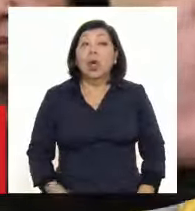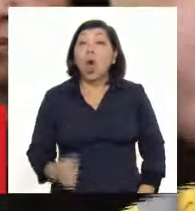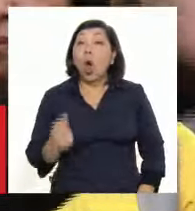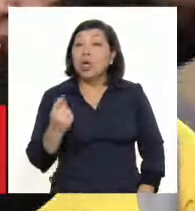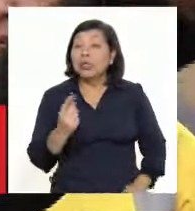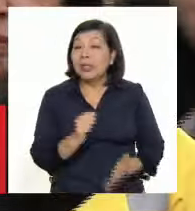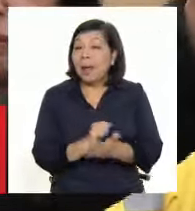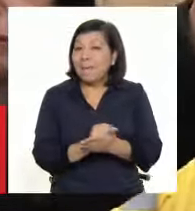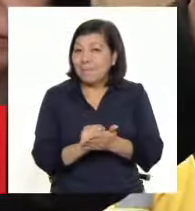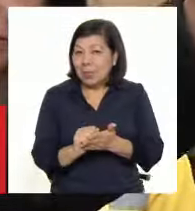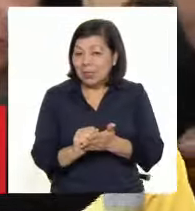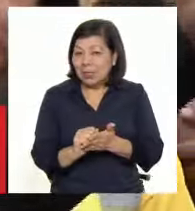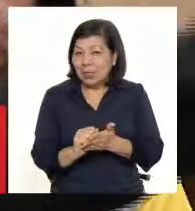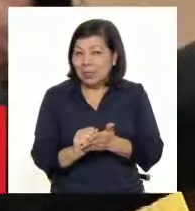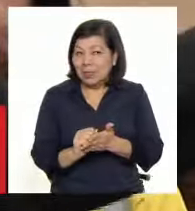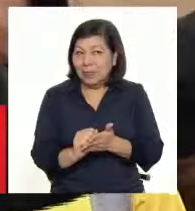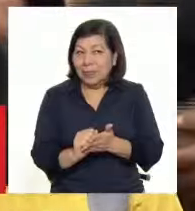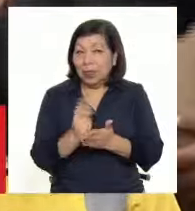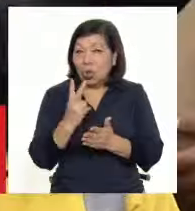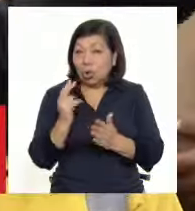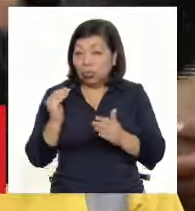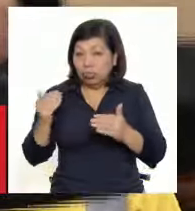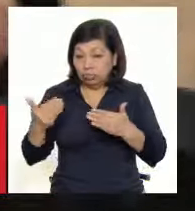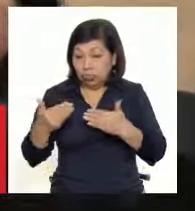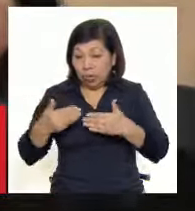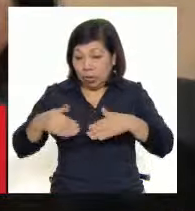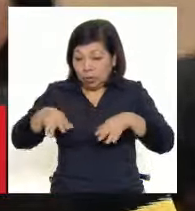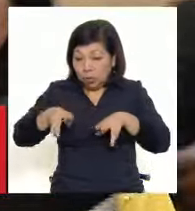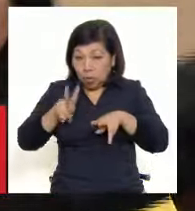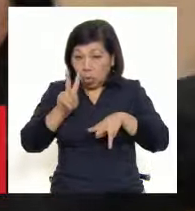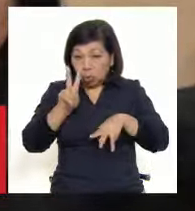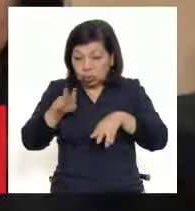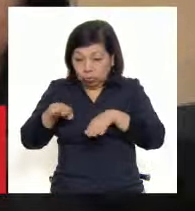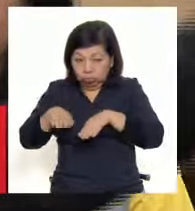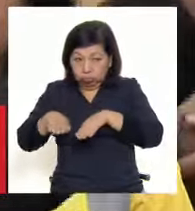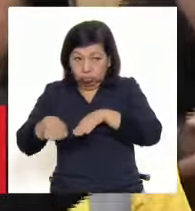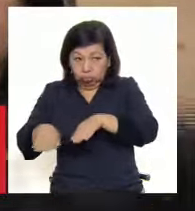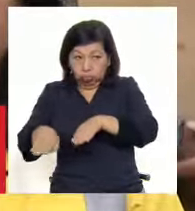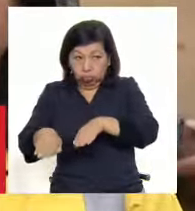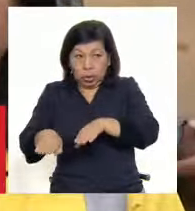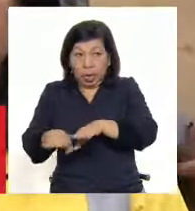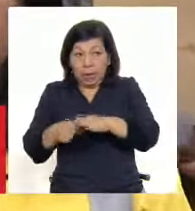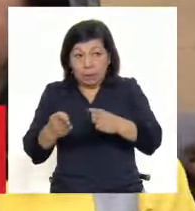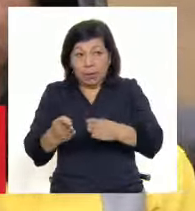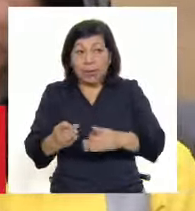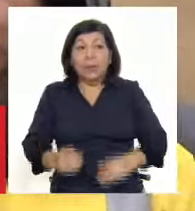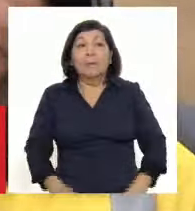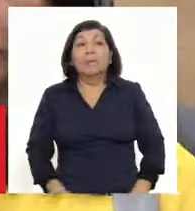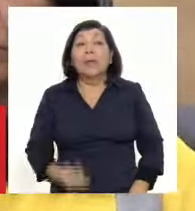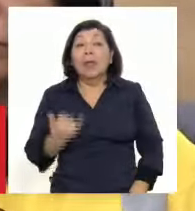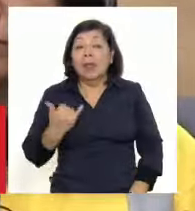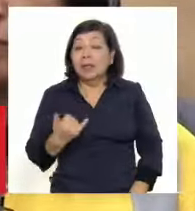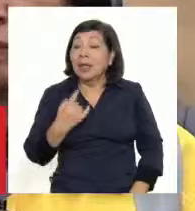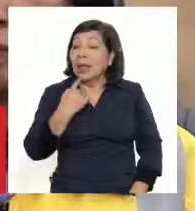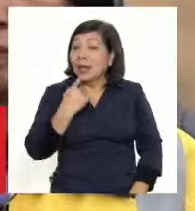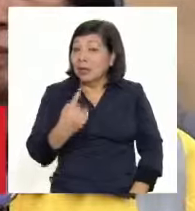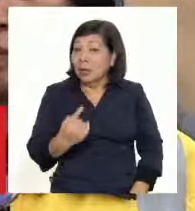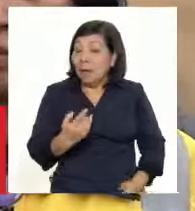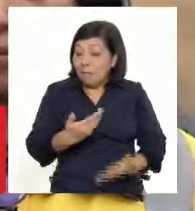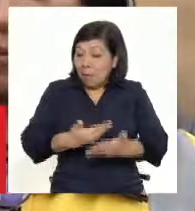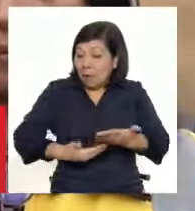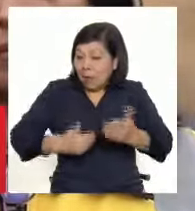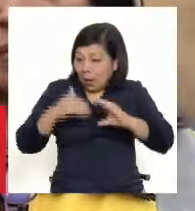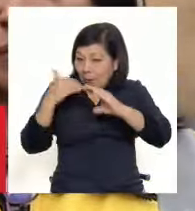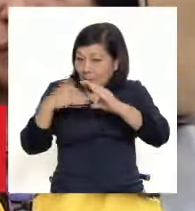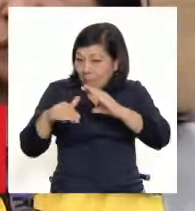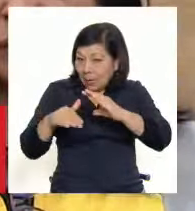onceavo mes, dos carriles de acá de la avenida Paseo Colón va a estar abierto al público. Y eso ya está establecido en los documentos que